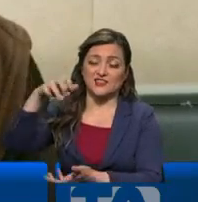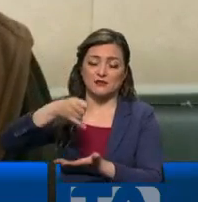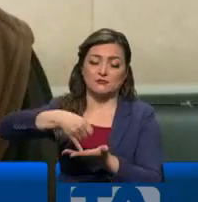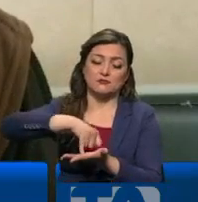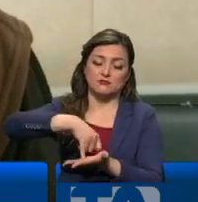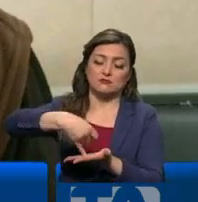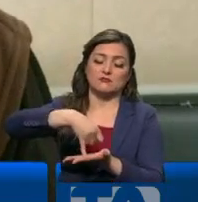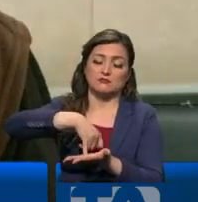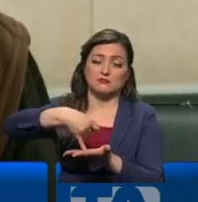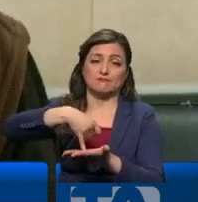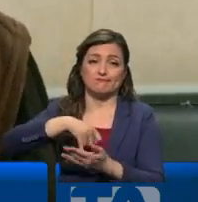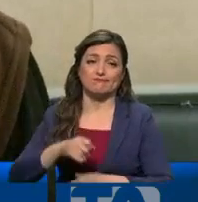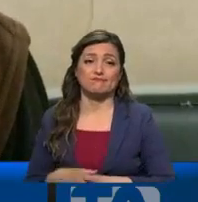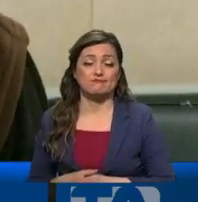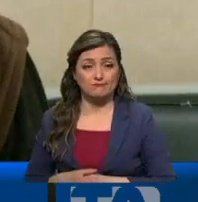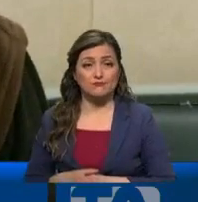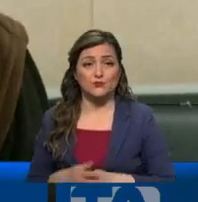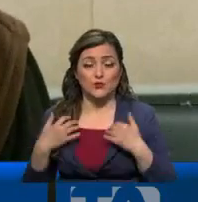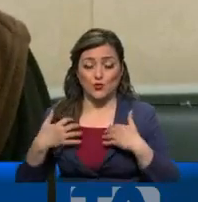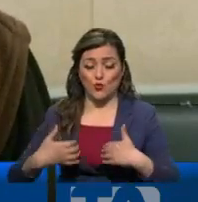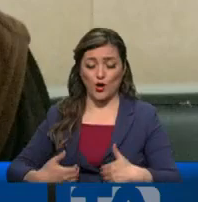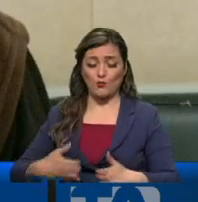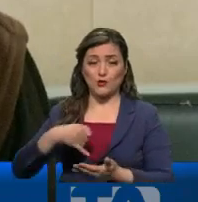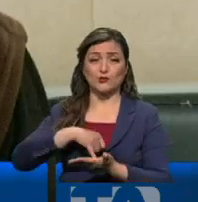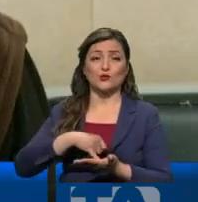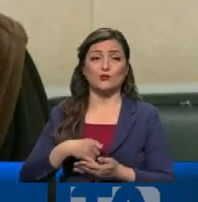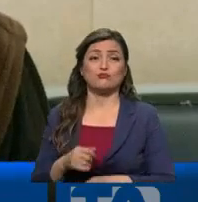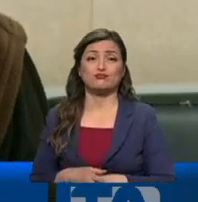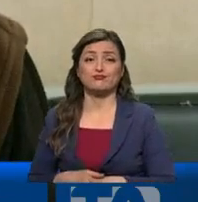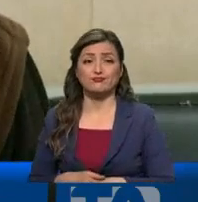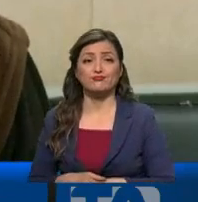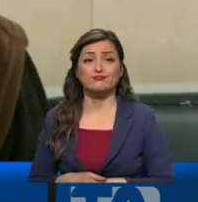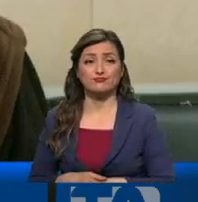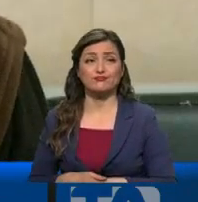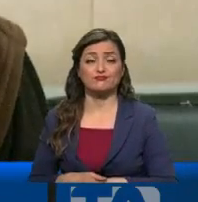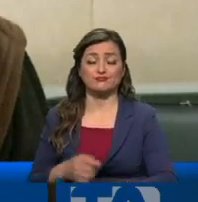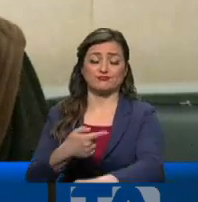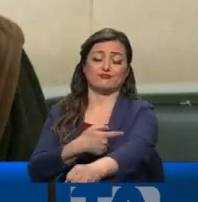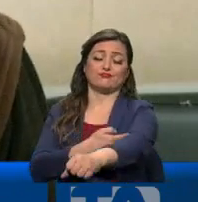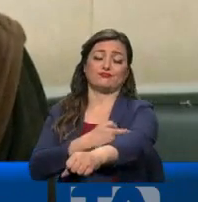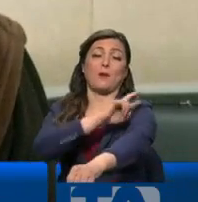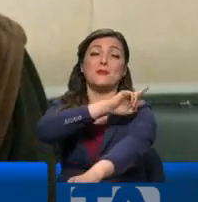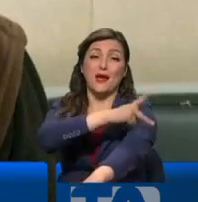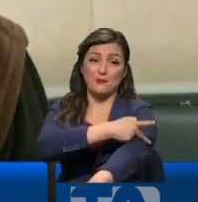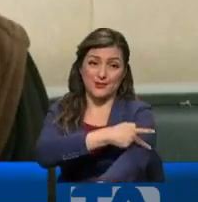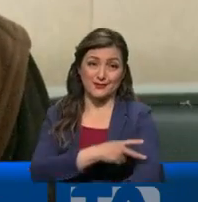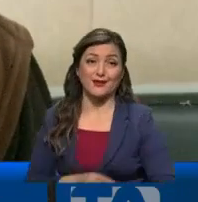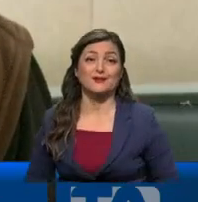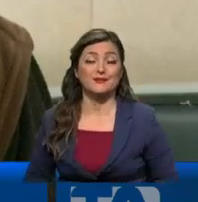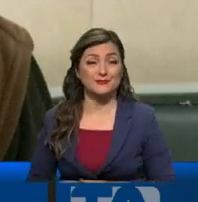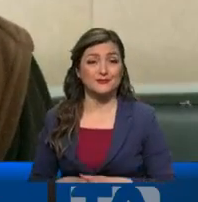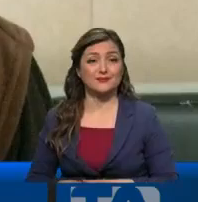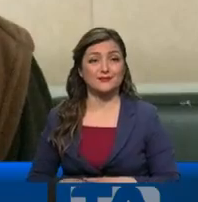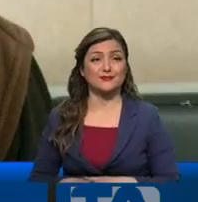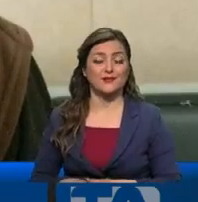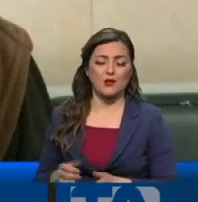debilidad en mi cuerpo, pero también me hice poner un suero vitamínico, y entonces todas esas